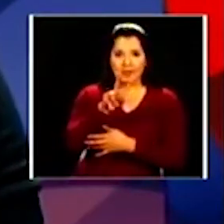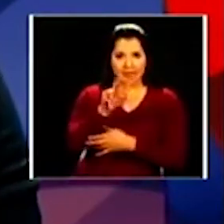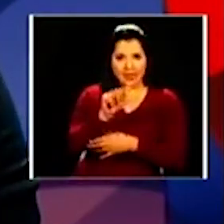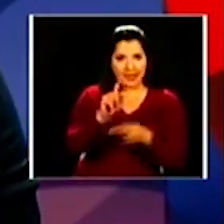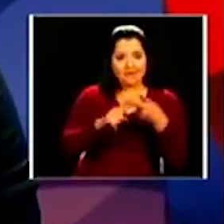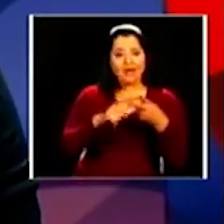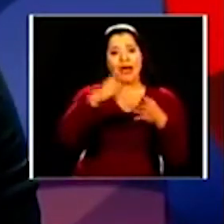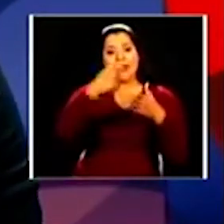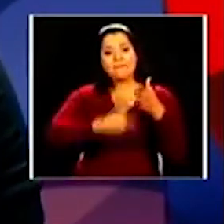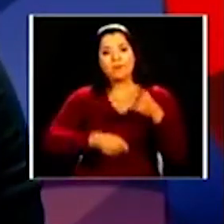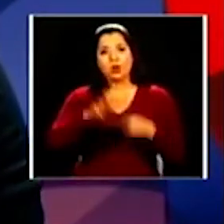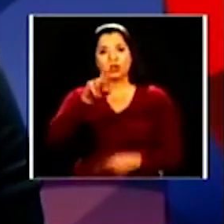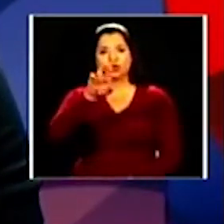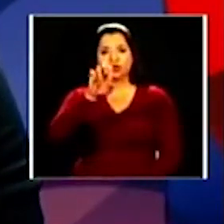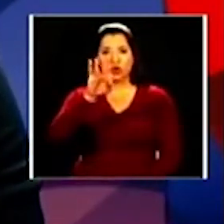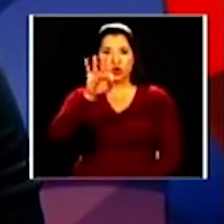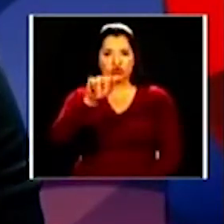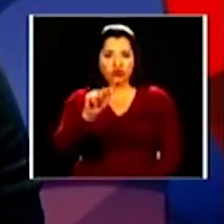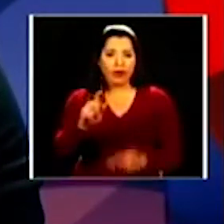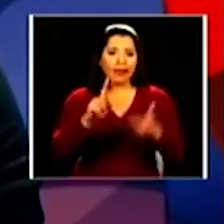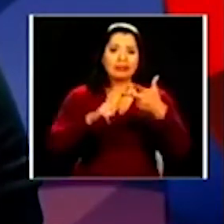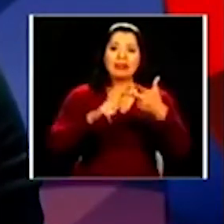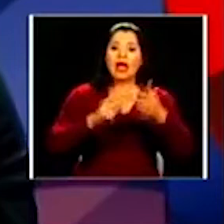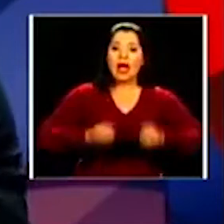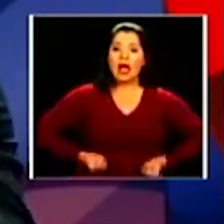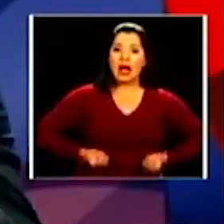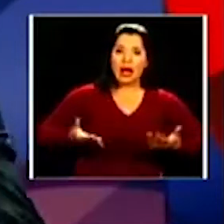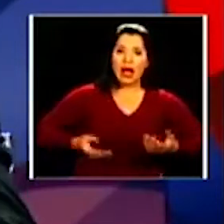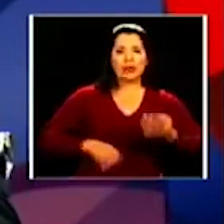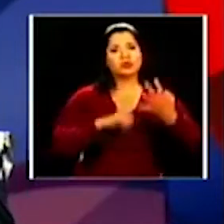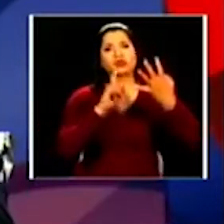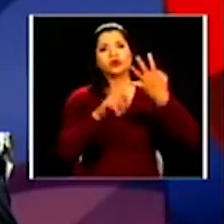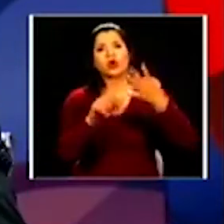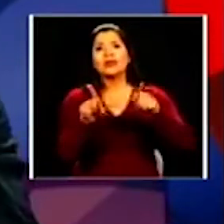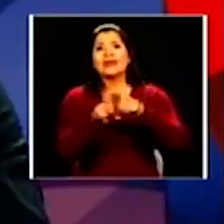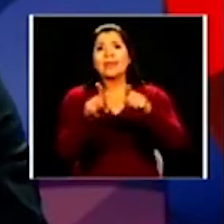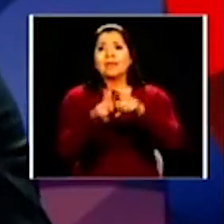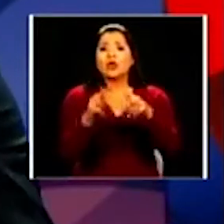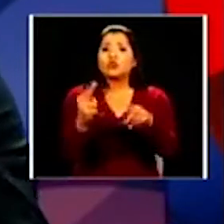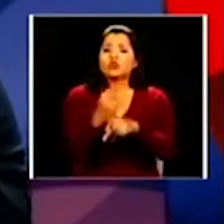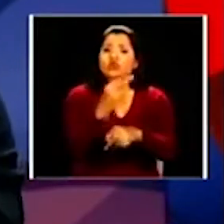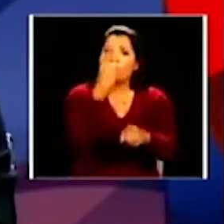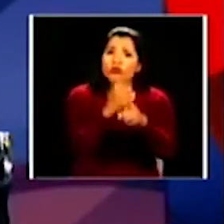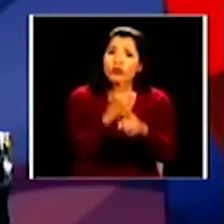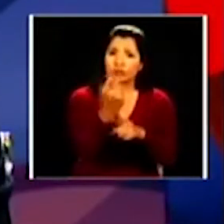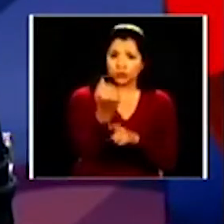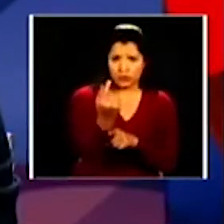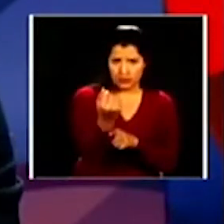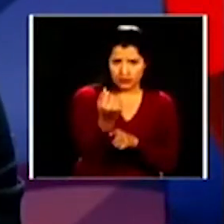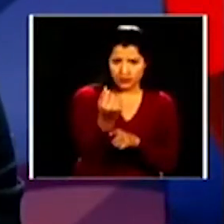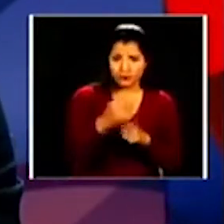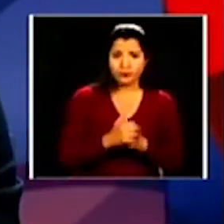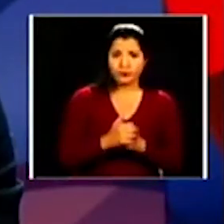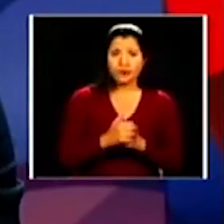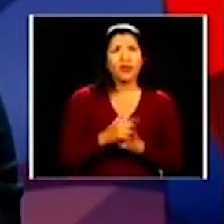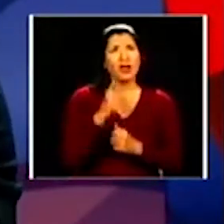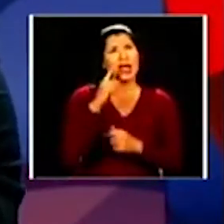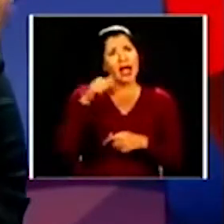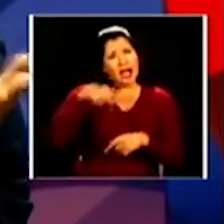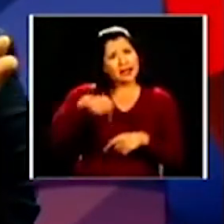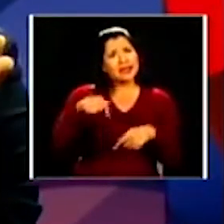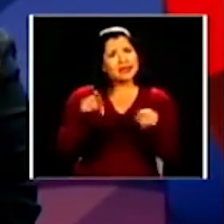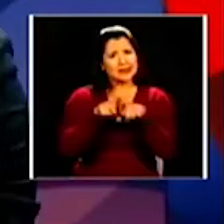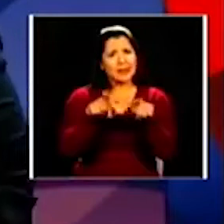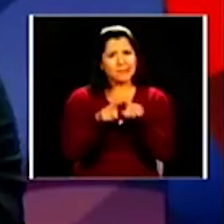por eso hay que hablar de materia de gasto y por eso hay que hablar de materia de eficiencia. Creo que también aquí lo que yo extrañé en